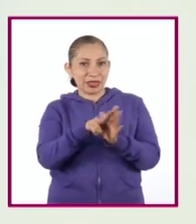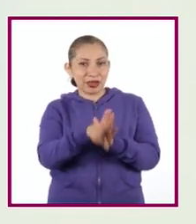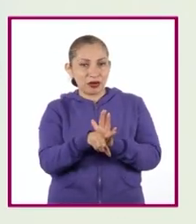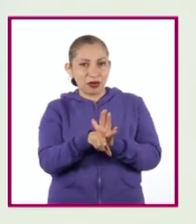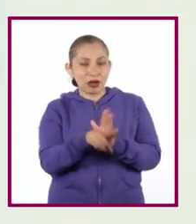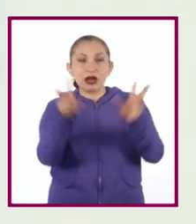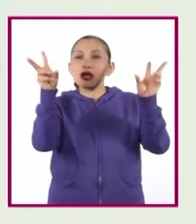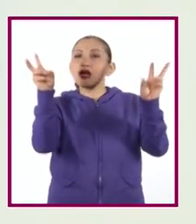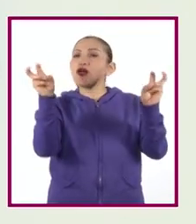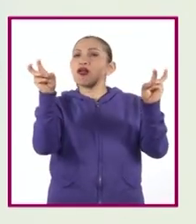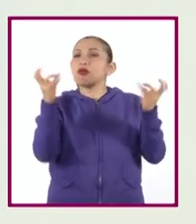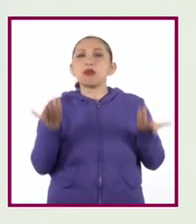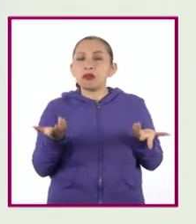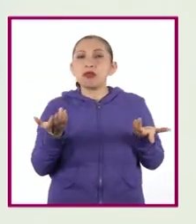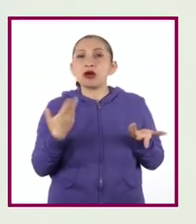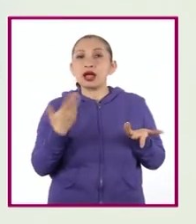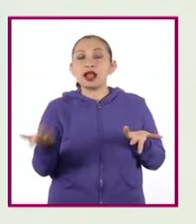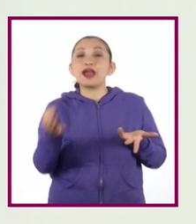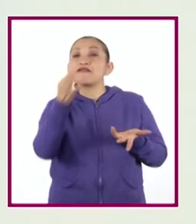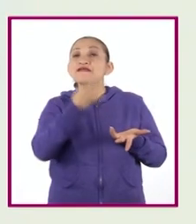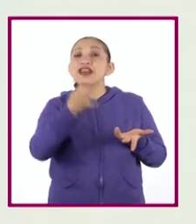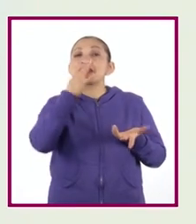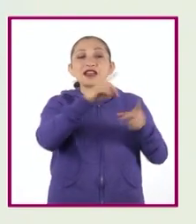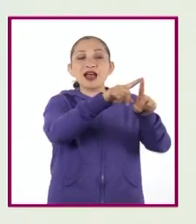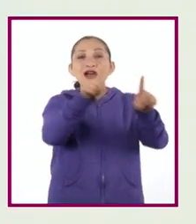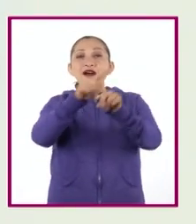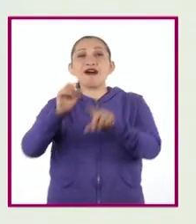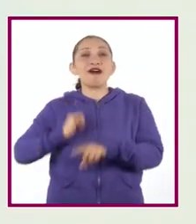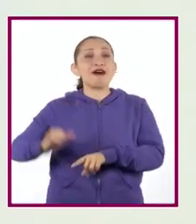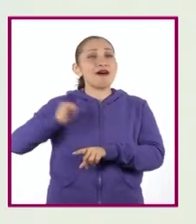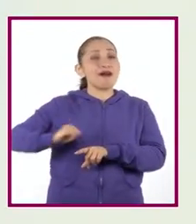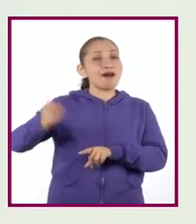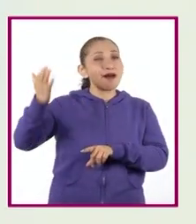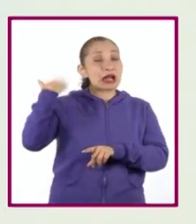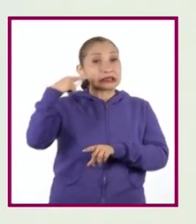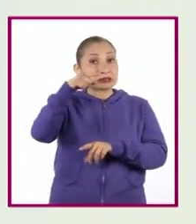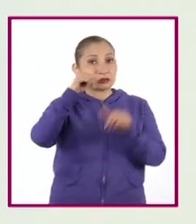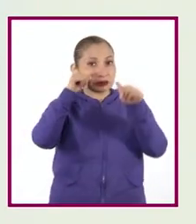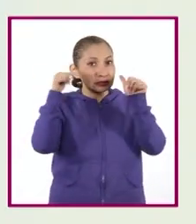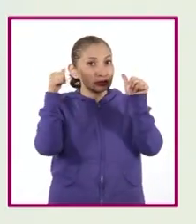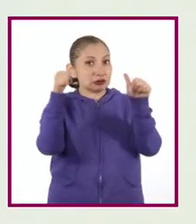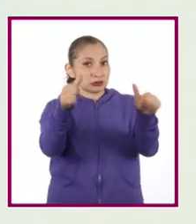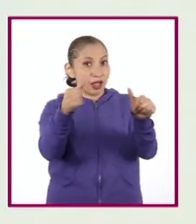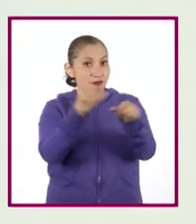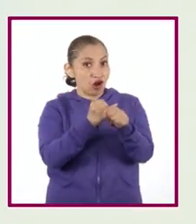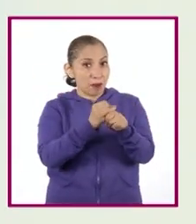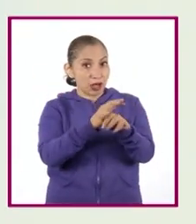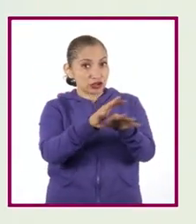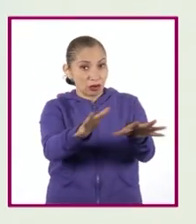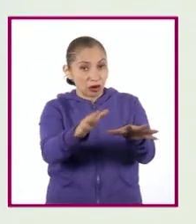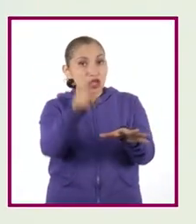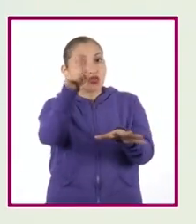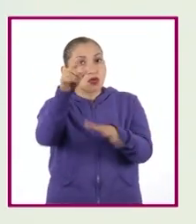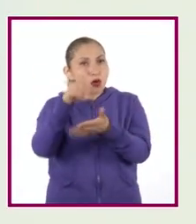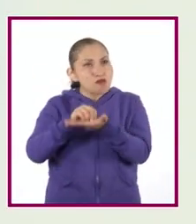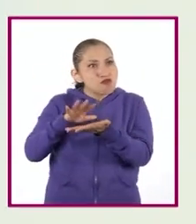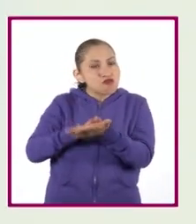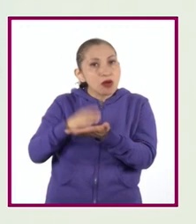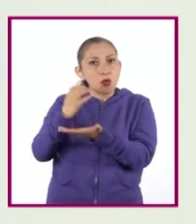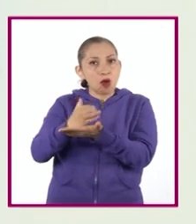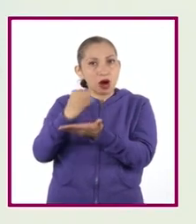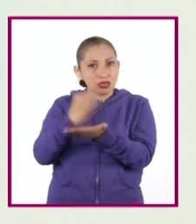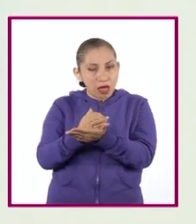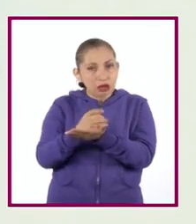video titulado Las celebraciones ancestrales. Pongan atención a la información y anoten en su